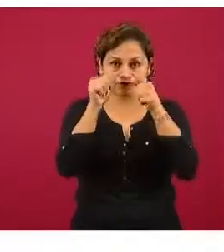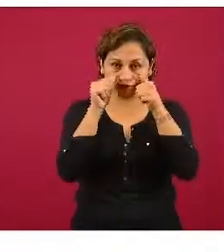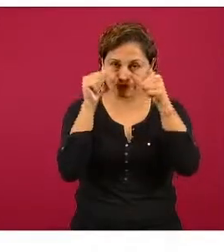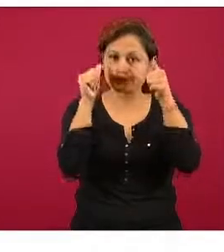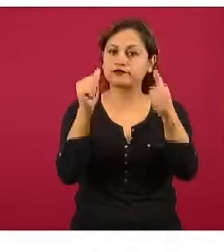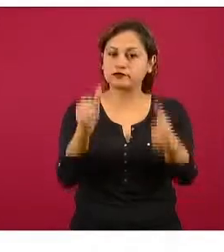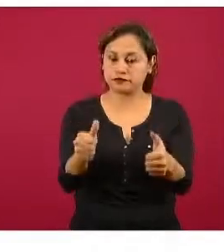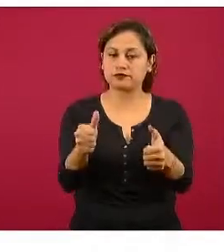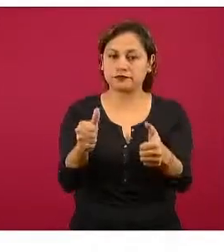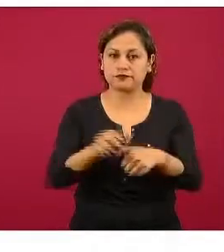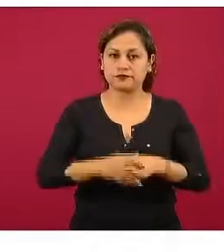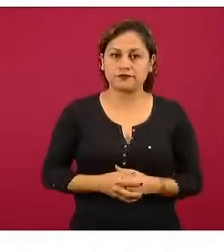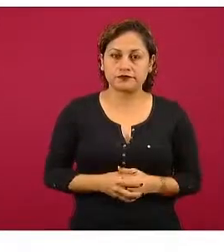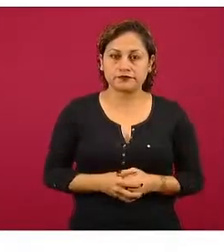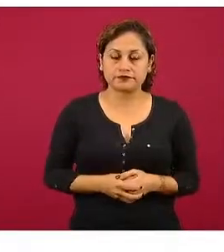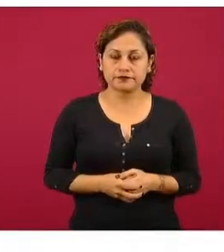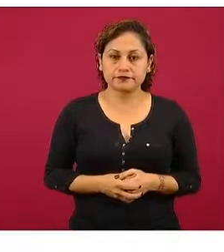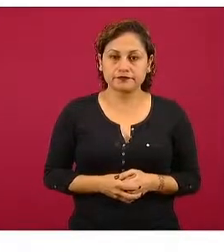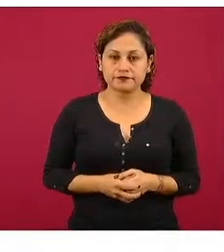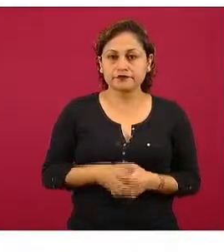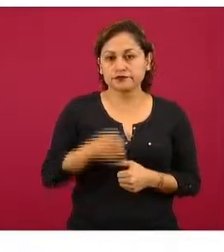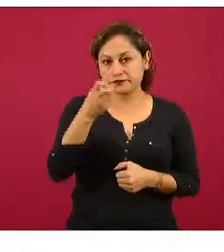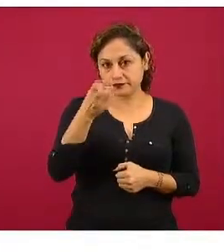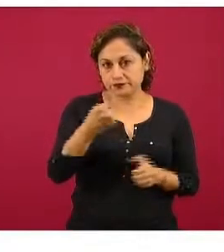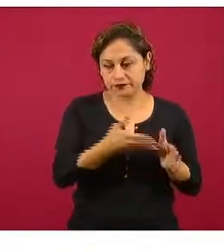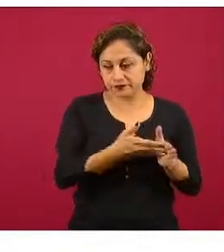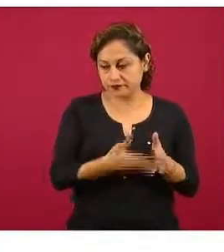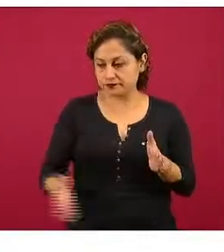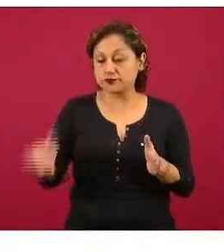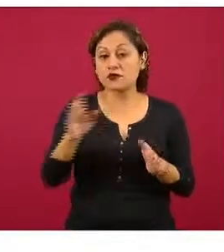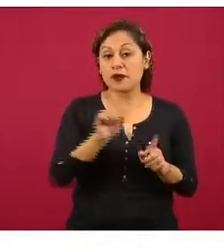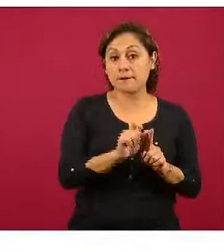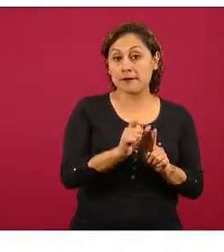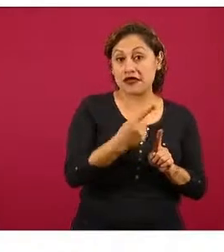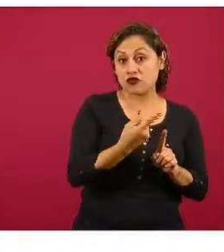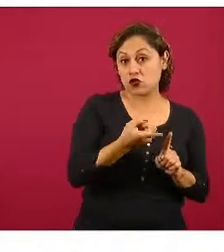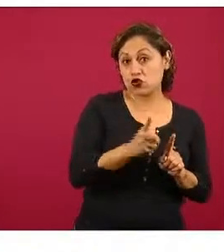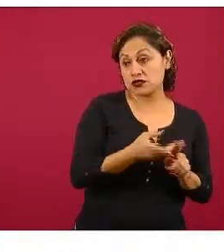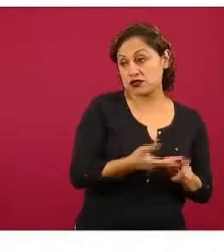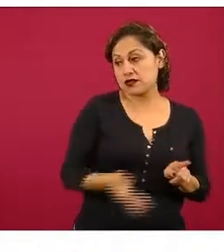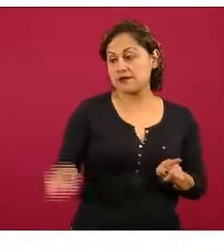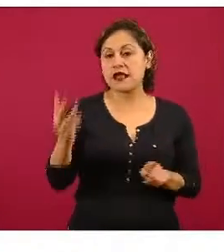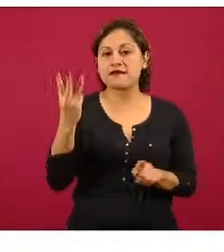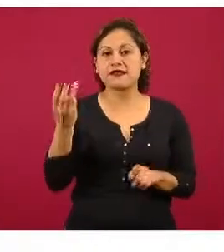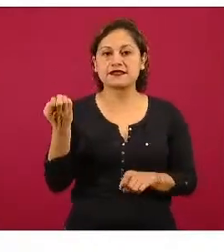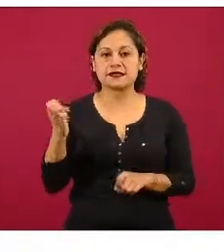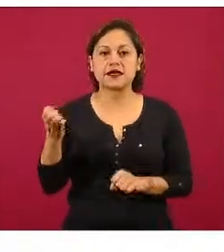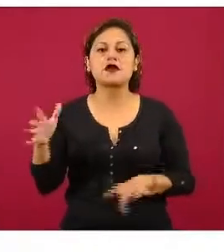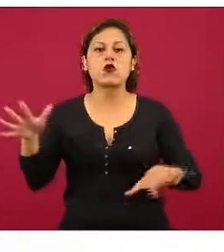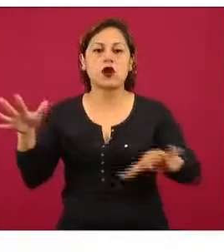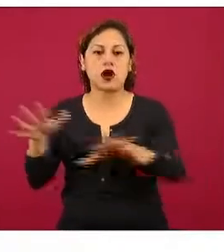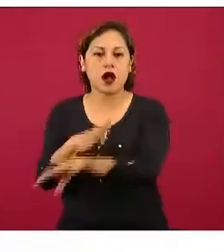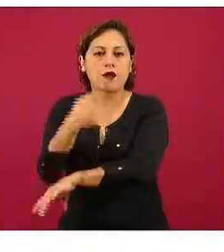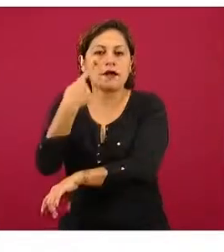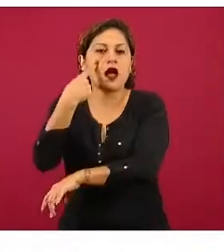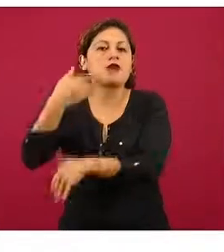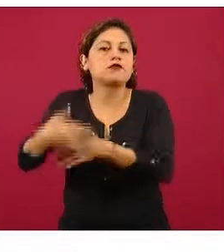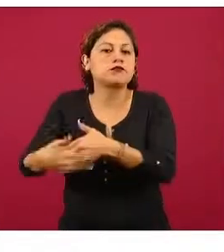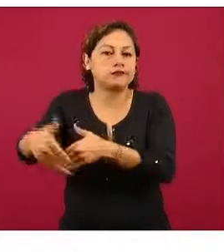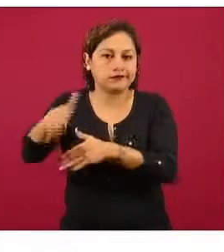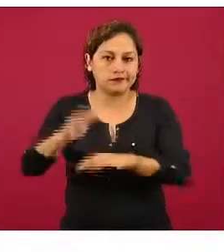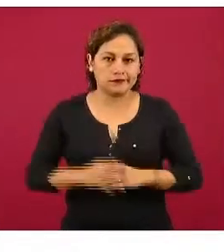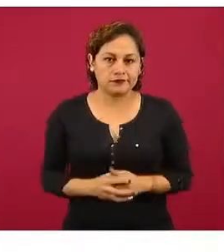y que tiene una vigencia del 21 de diciembre al 3 de enero. Visualizamos, ¿no?,